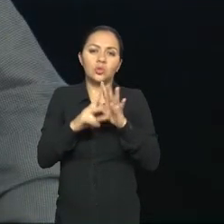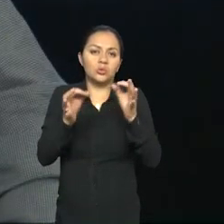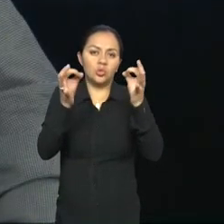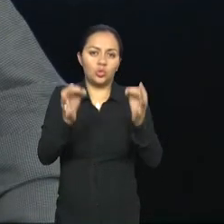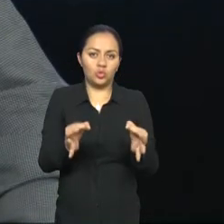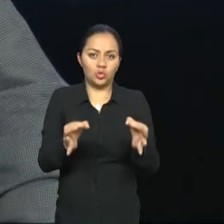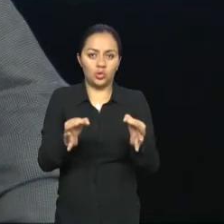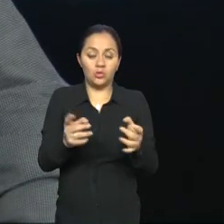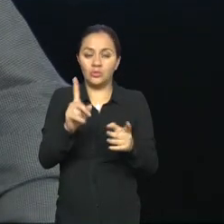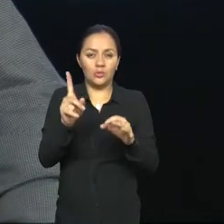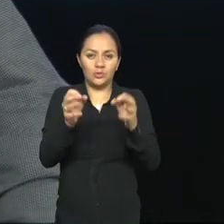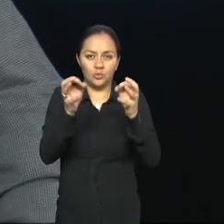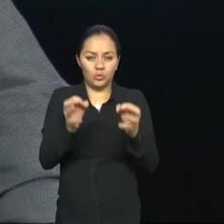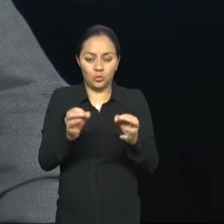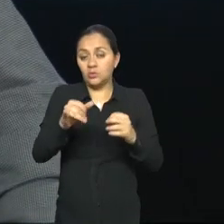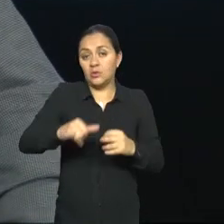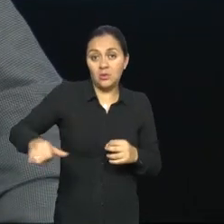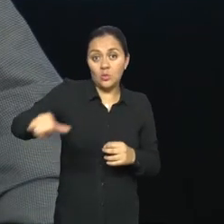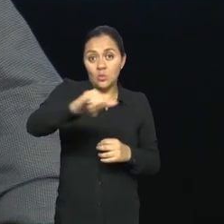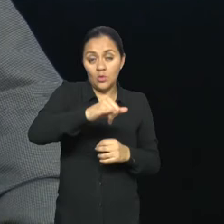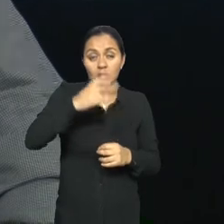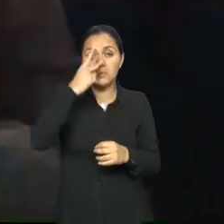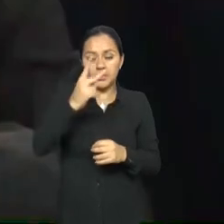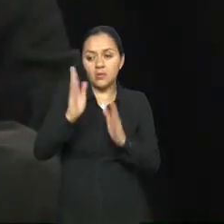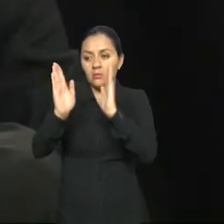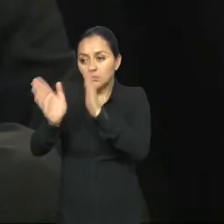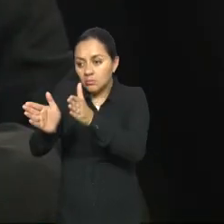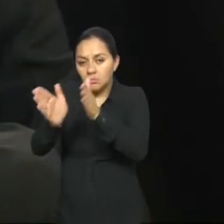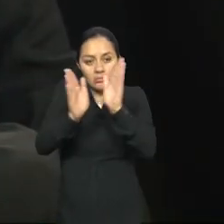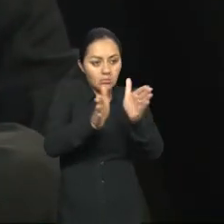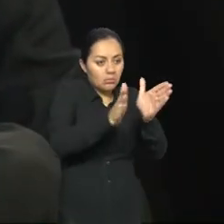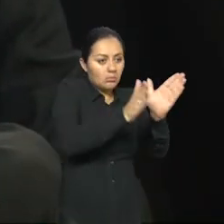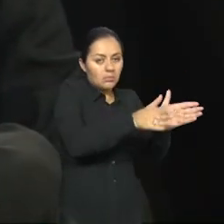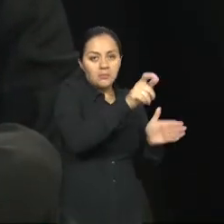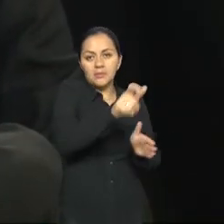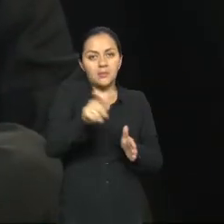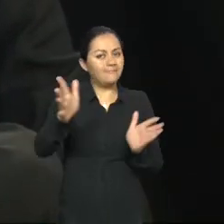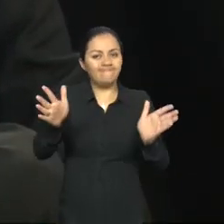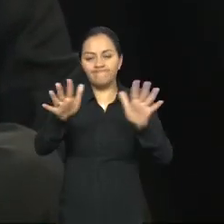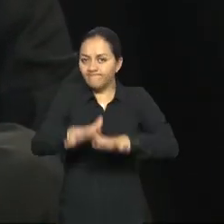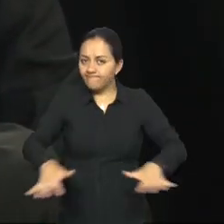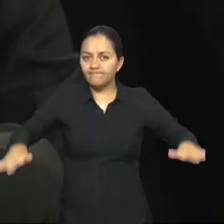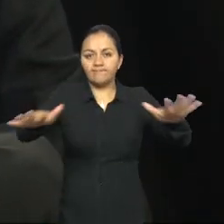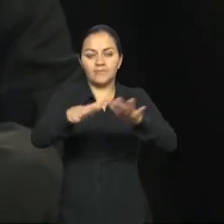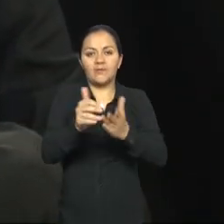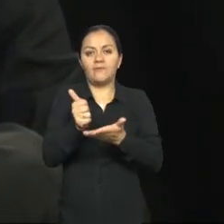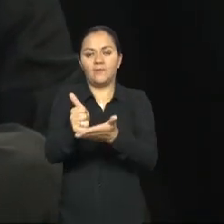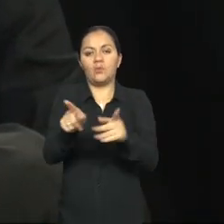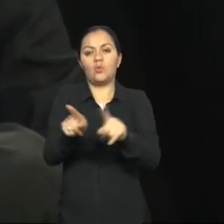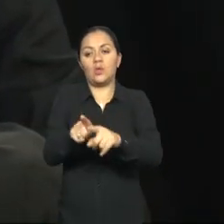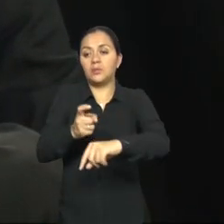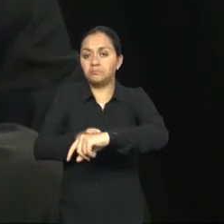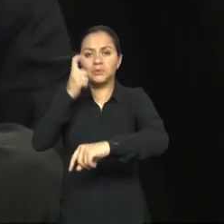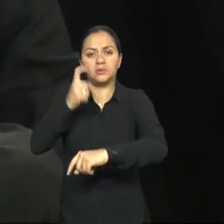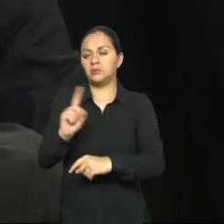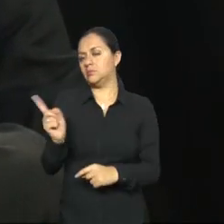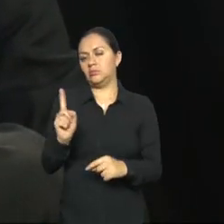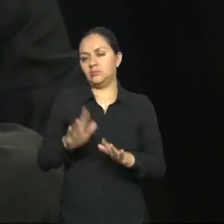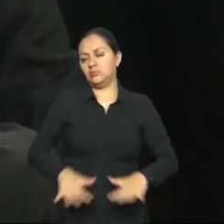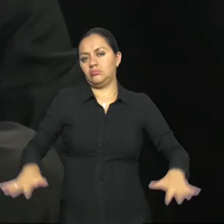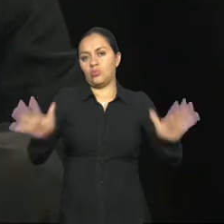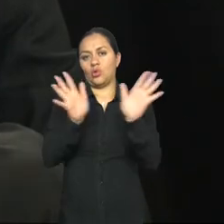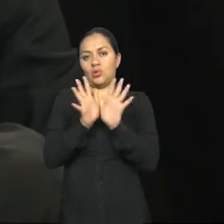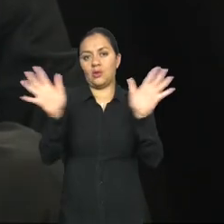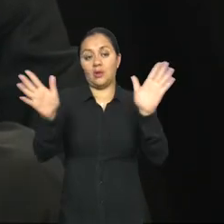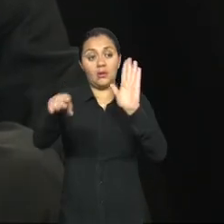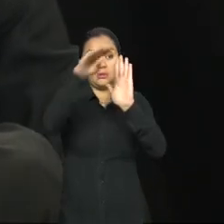cada... se particularice a cada una de las personas y puedan tener este beneficio. Como un caso específico. Exactamente. Entonces, la cosa es que